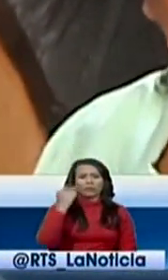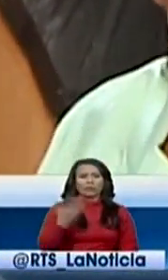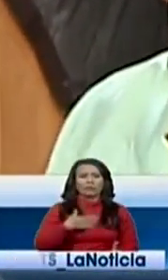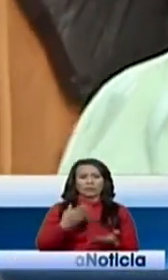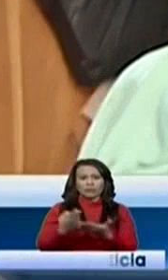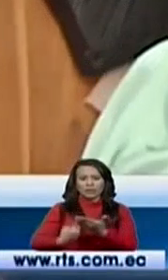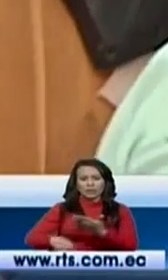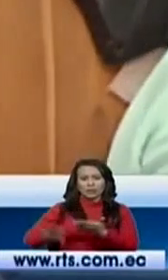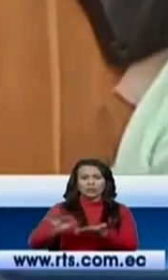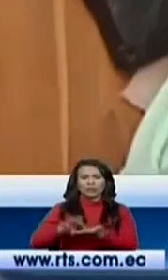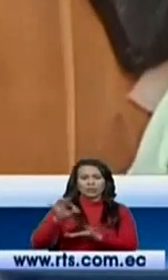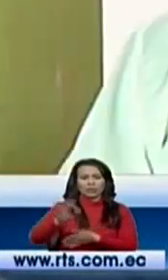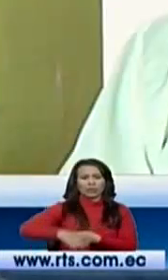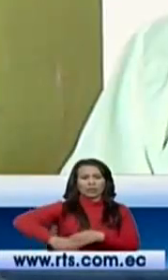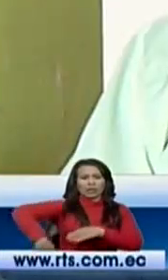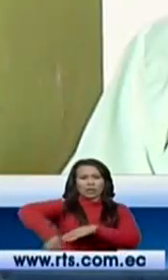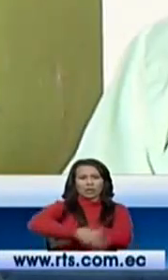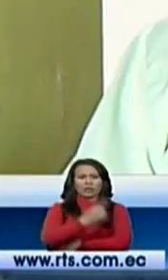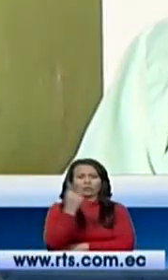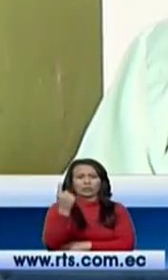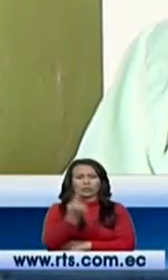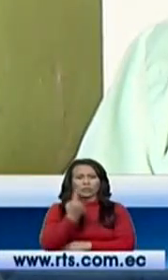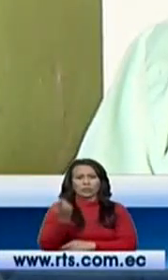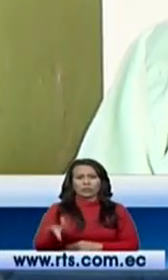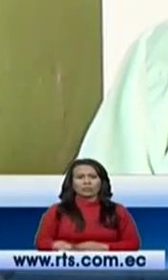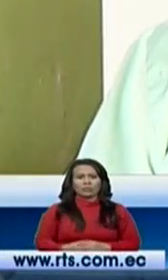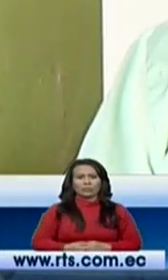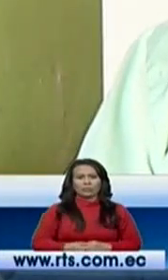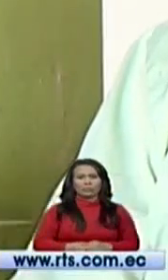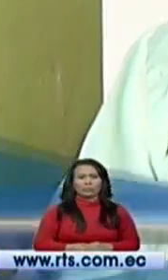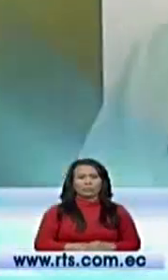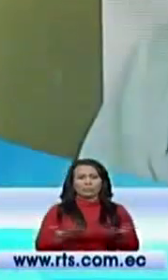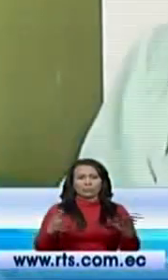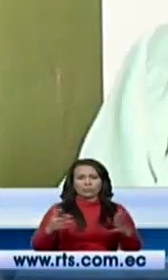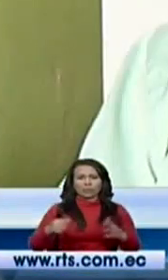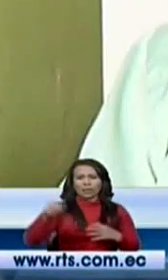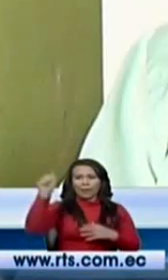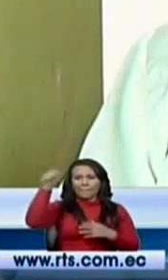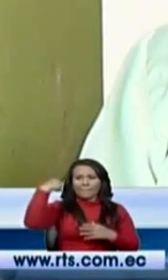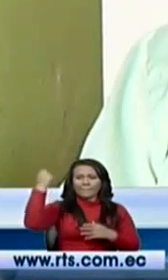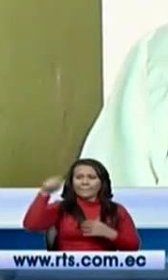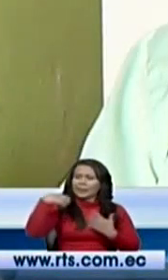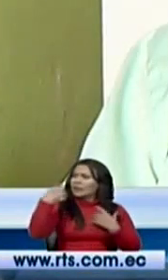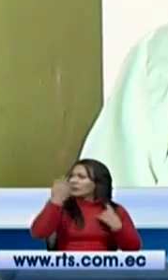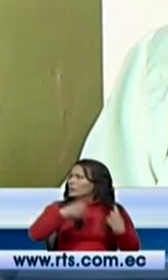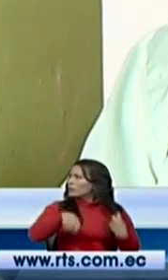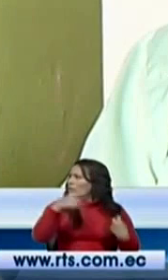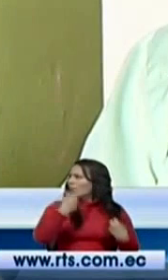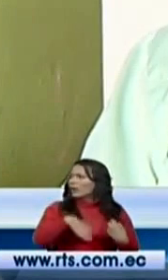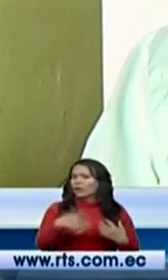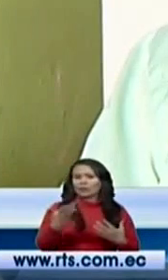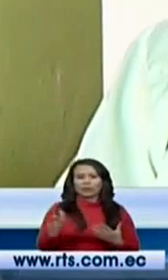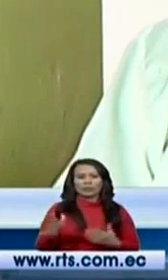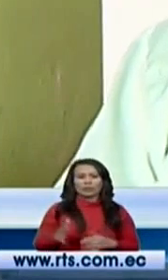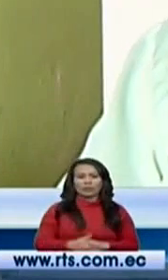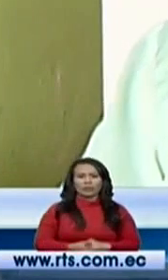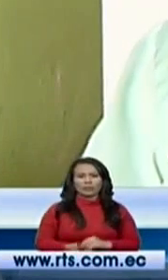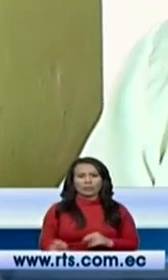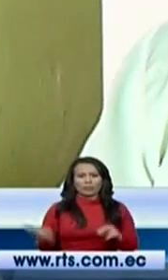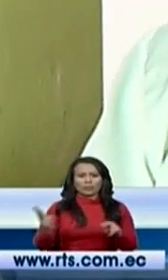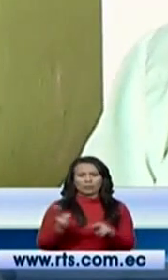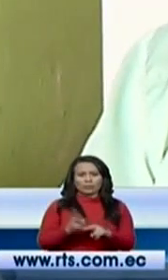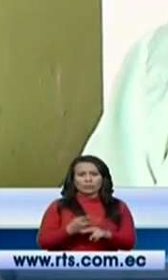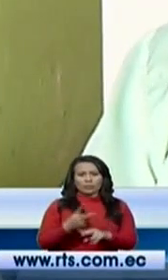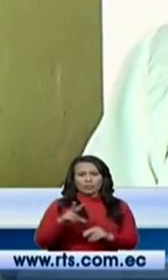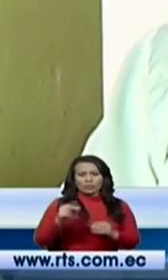No se baña solo, ni tampoco se limpia, yo tengo que hacerle todo, bañarle, sino así, no se quiere estar. No quiere